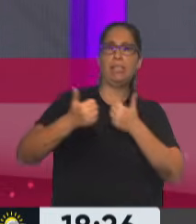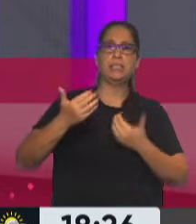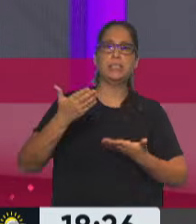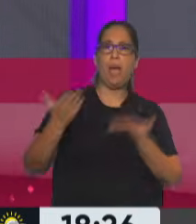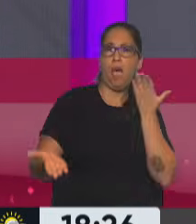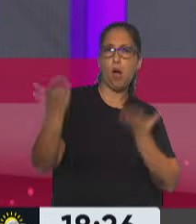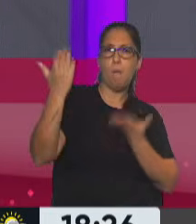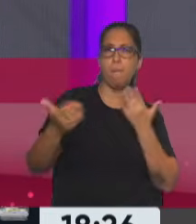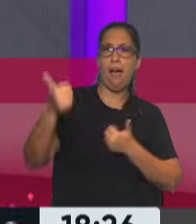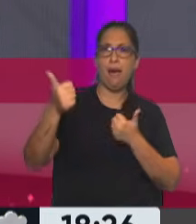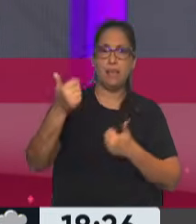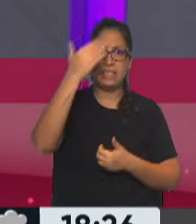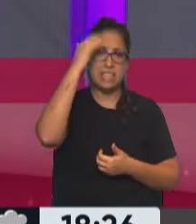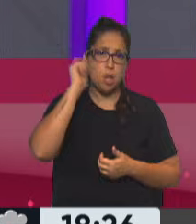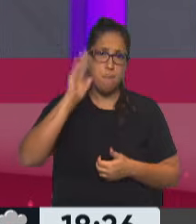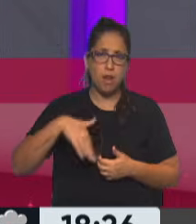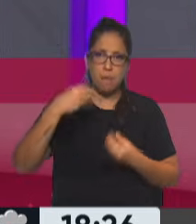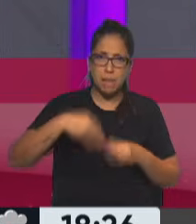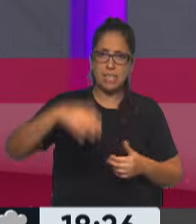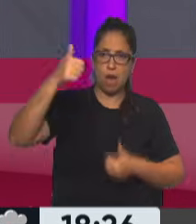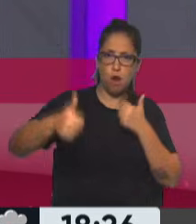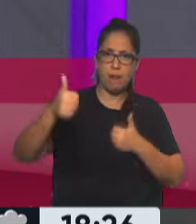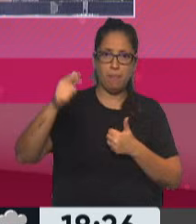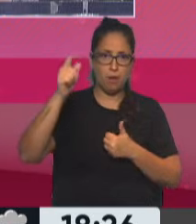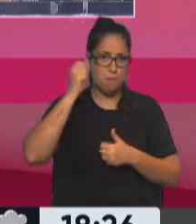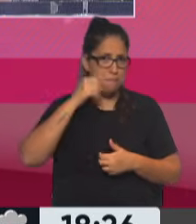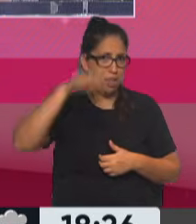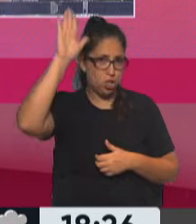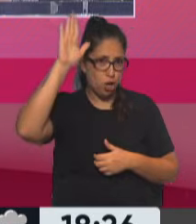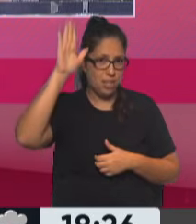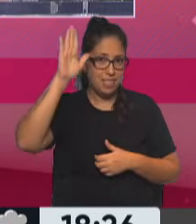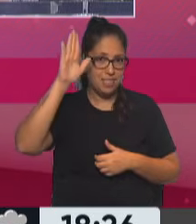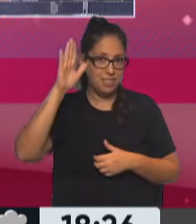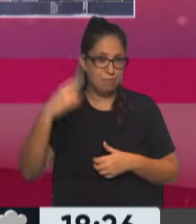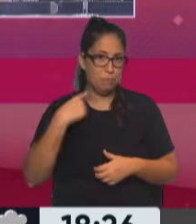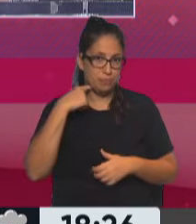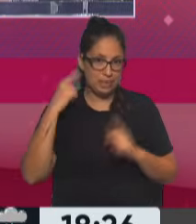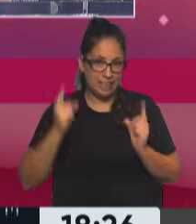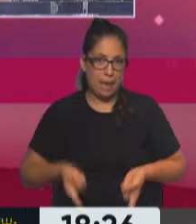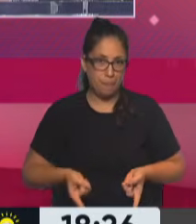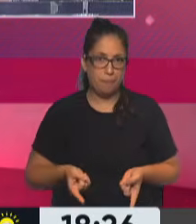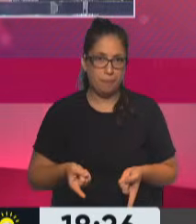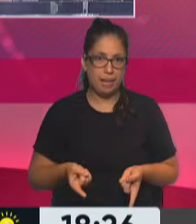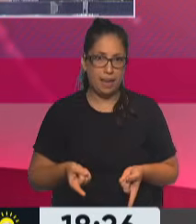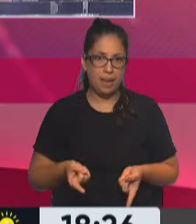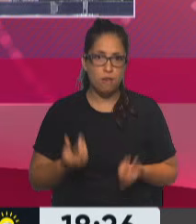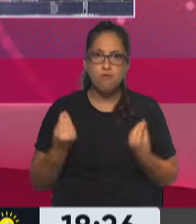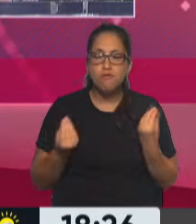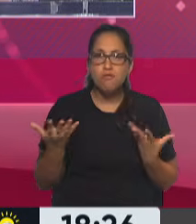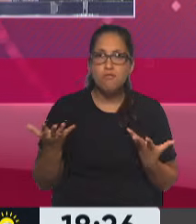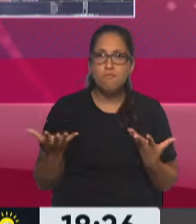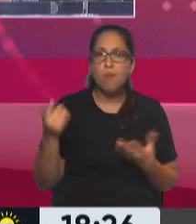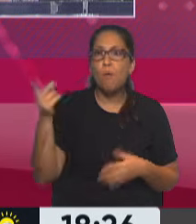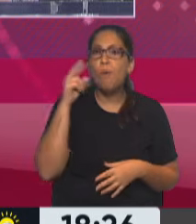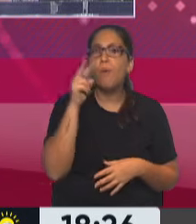significar para un menor de 15 años, pero que en definitiva los mayores de 15 años tampoco escapan un poco a eso. ¿Cómo lo ves,